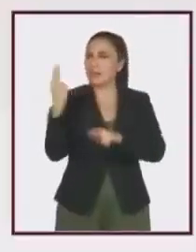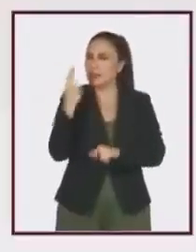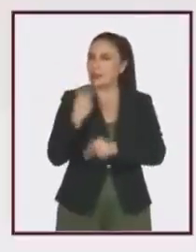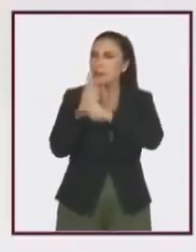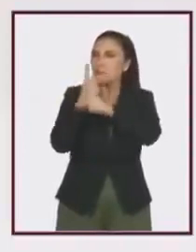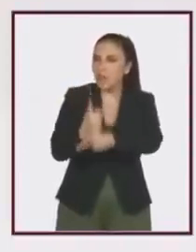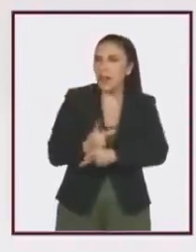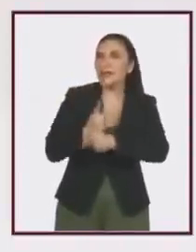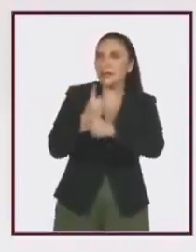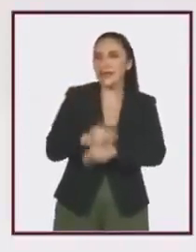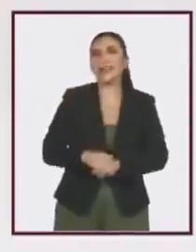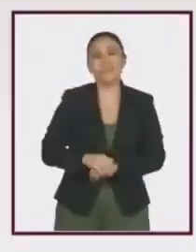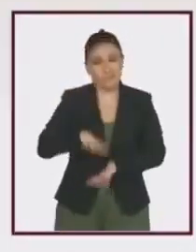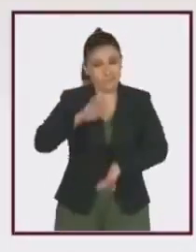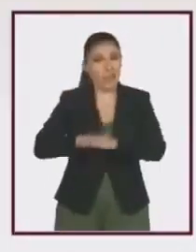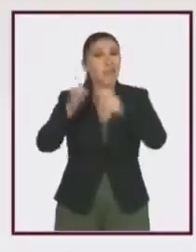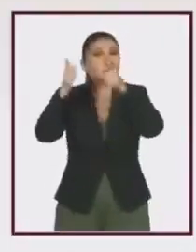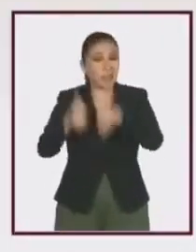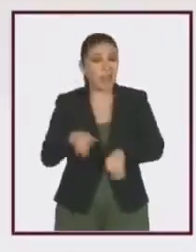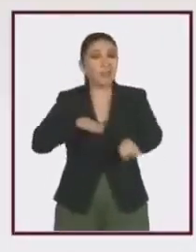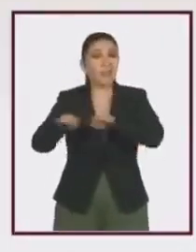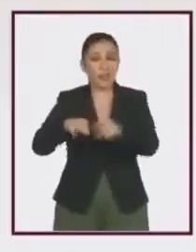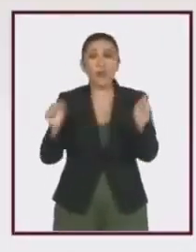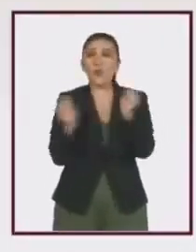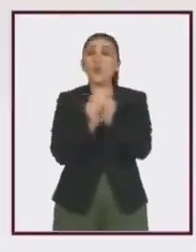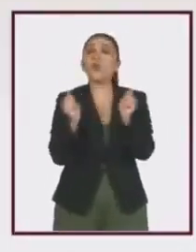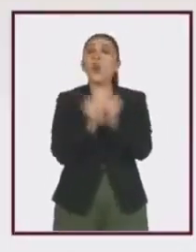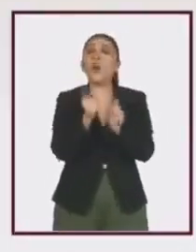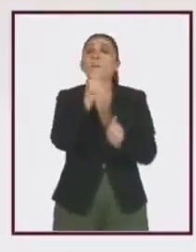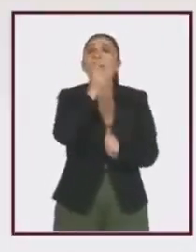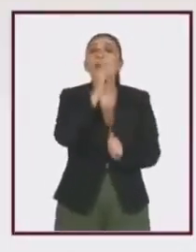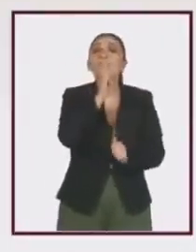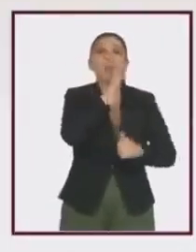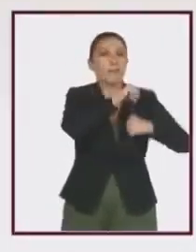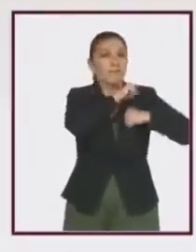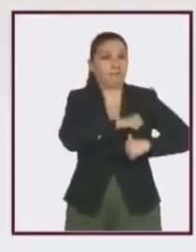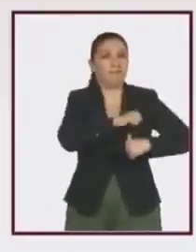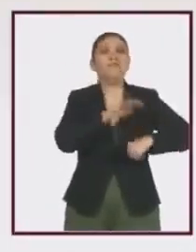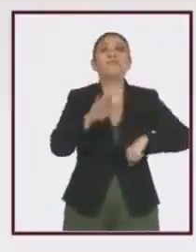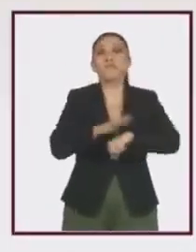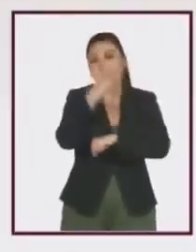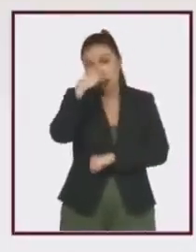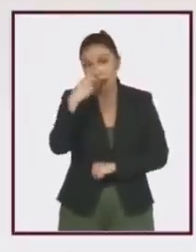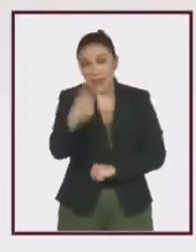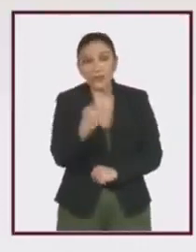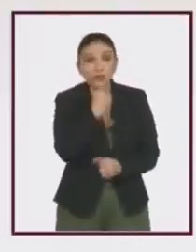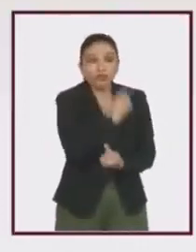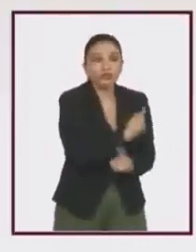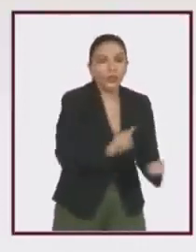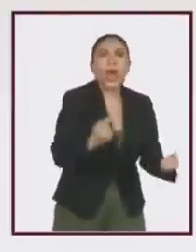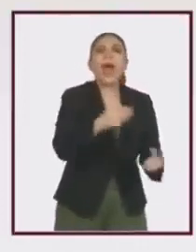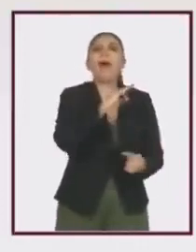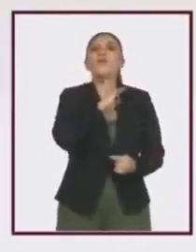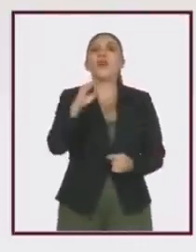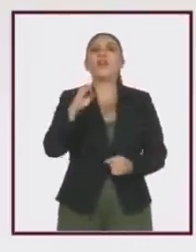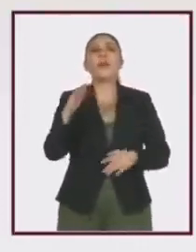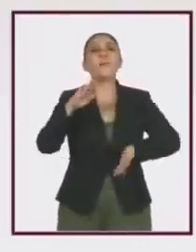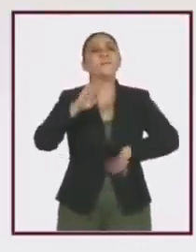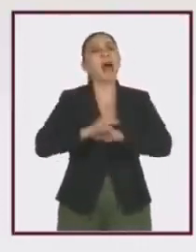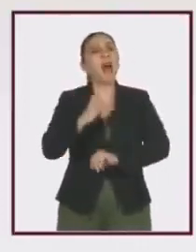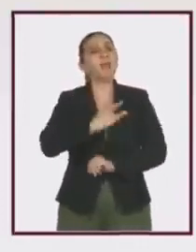y de mucho trabajo con los padres de familia para lograr que precisamente el niño pueda